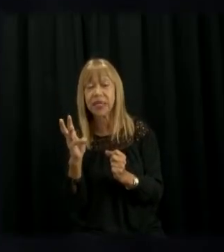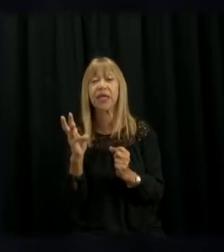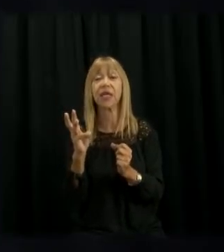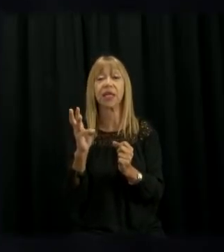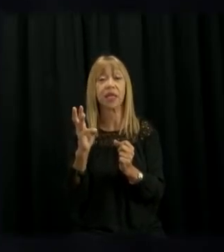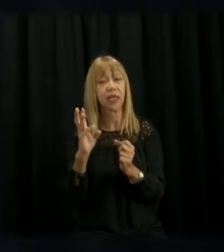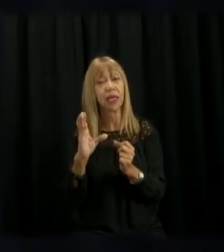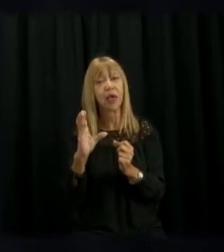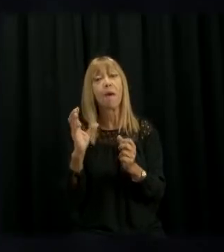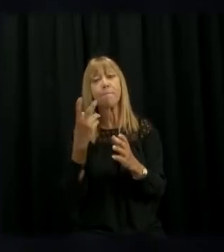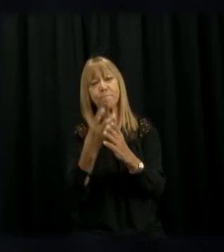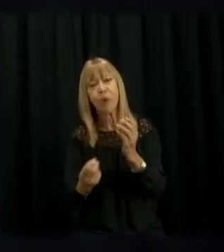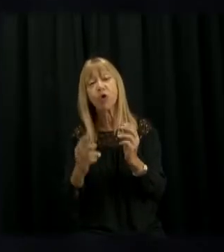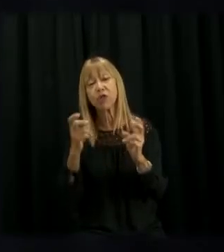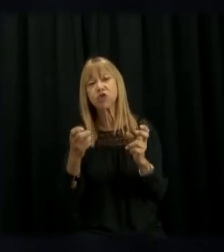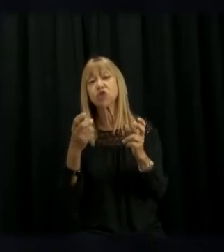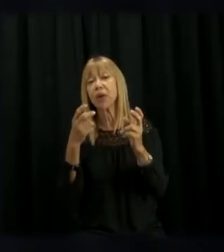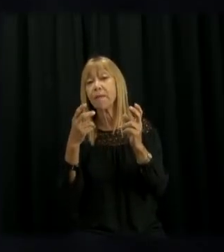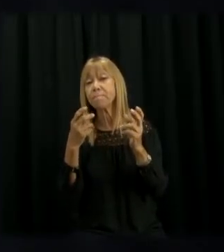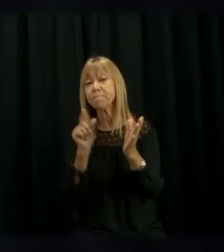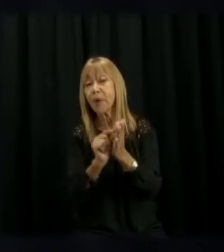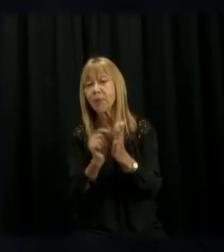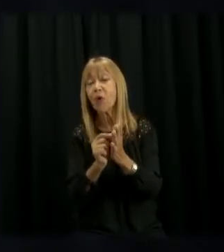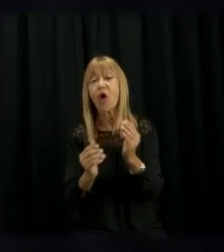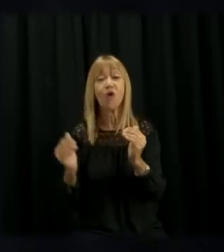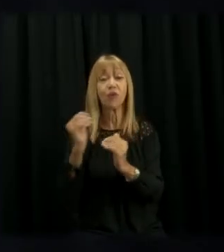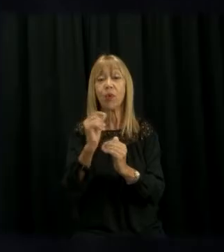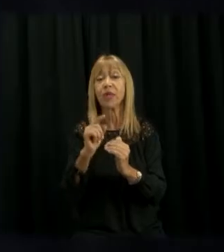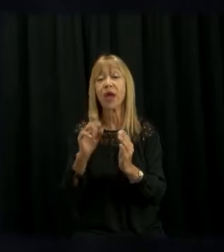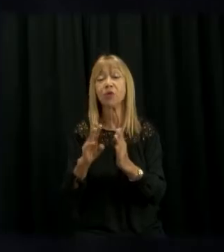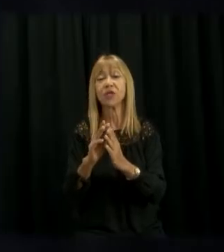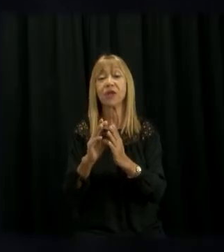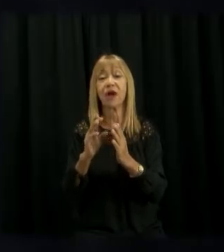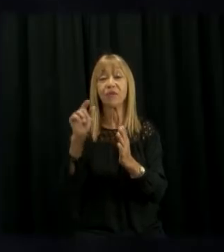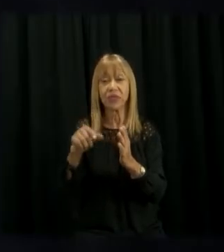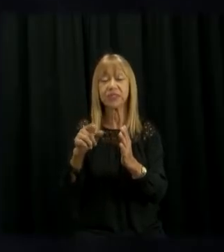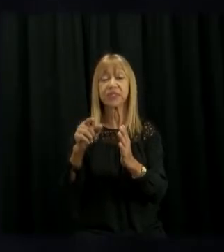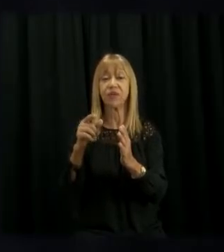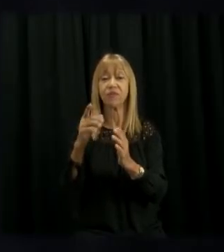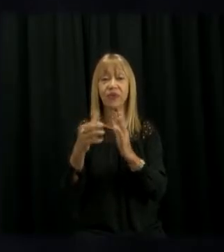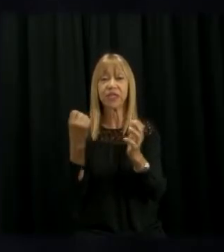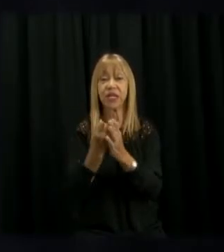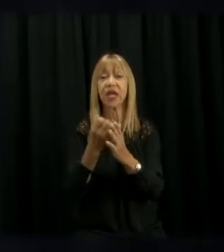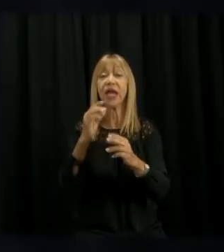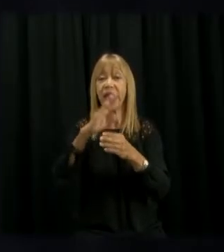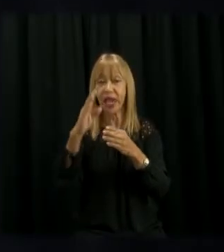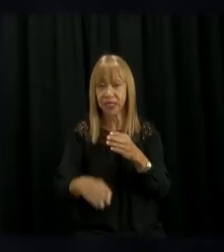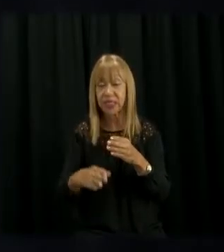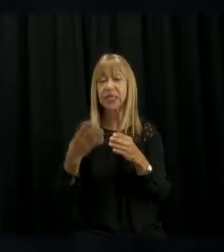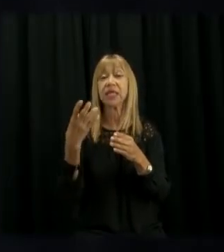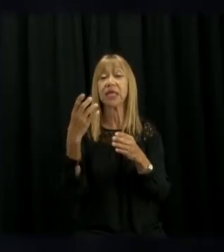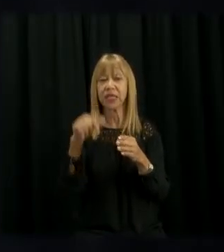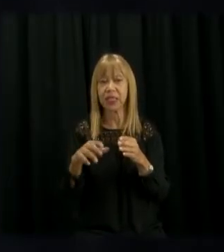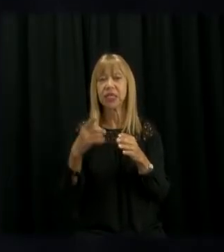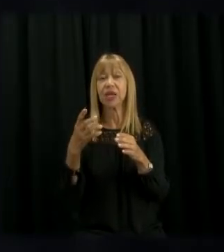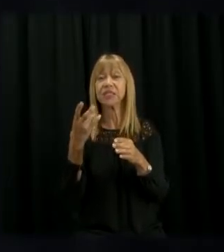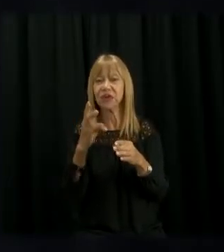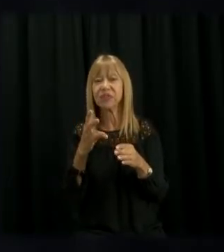y 16 fueron publicados sobre 1,000 días luego de que esos años fiscales